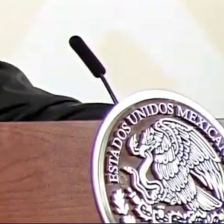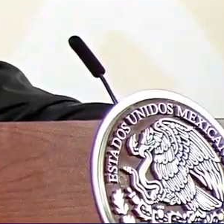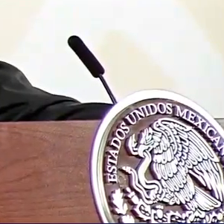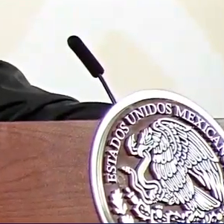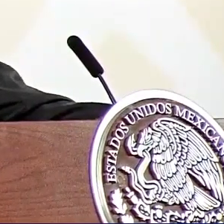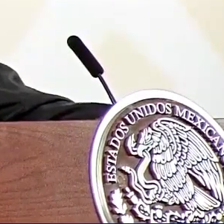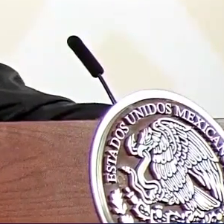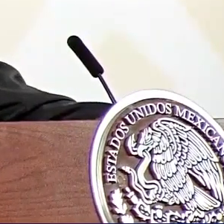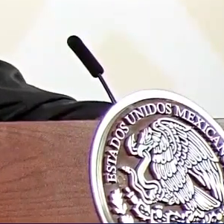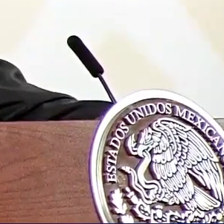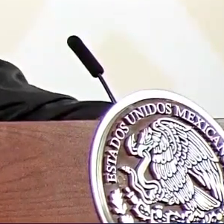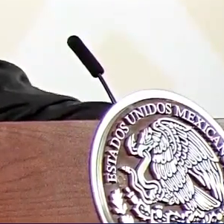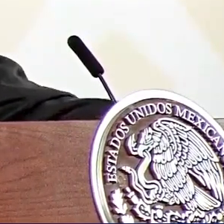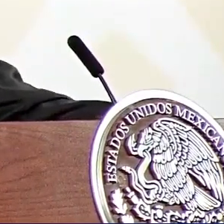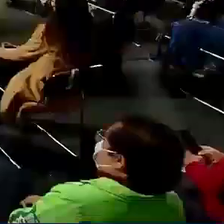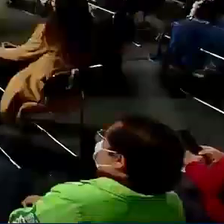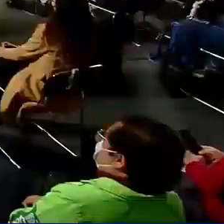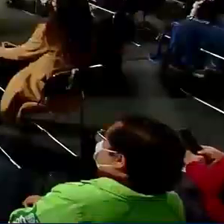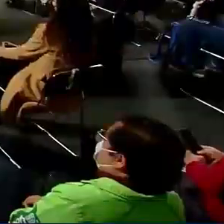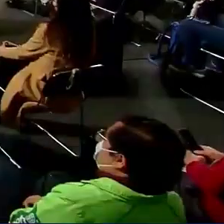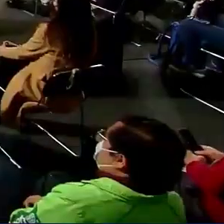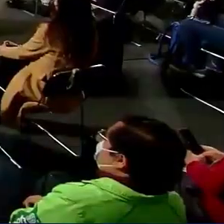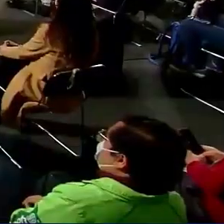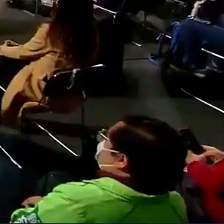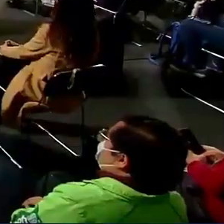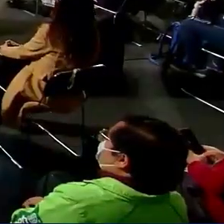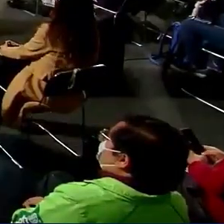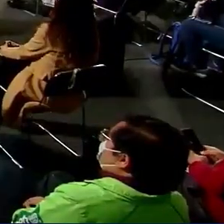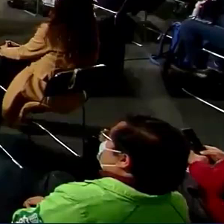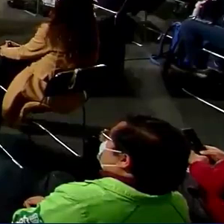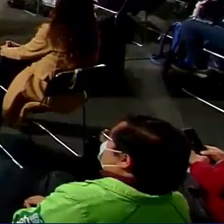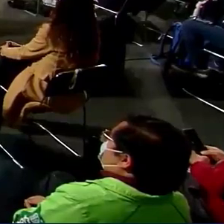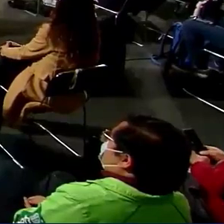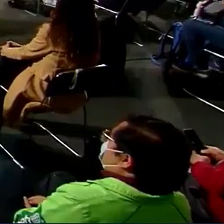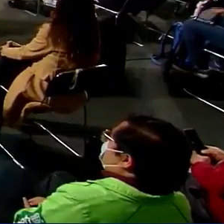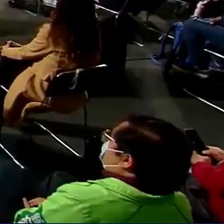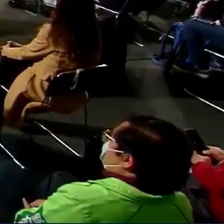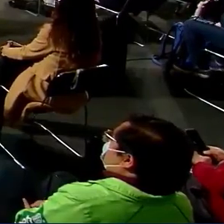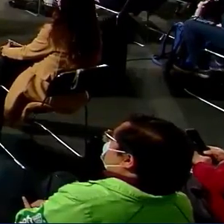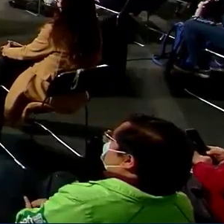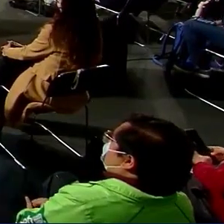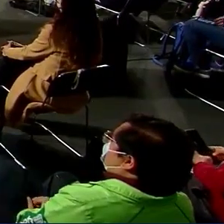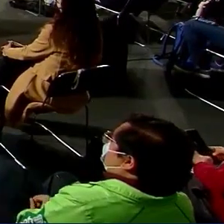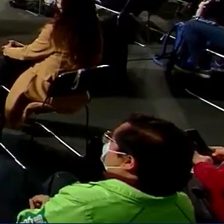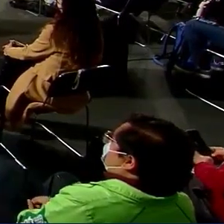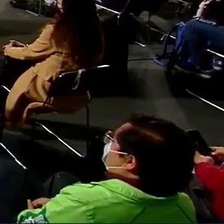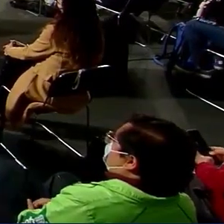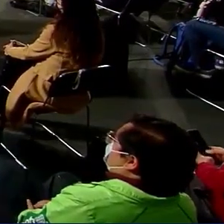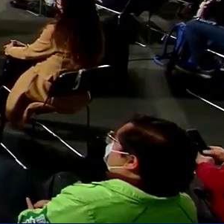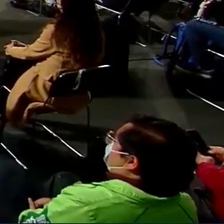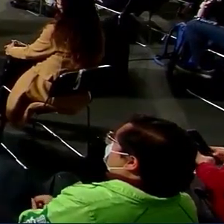Era del Hogar. Diario del Hogar. ¿Cómo se llama el señor?